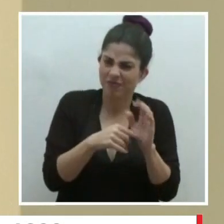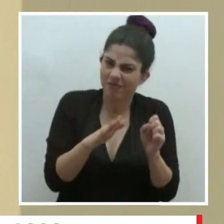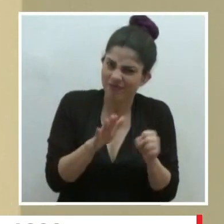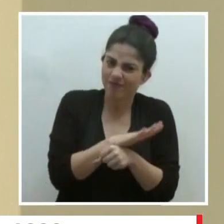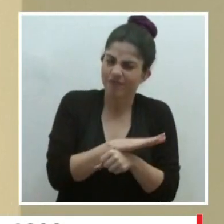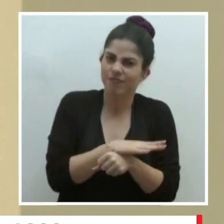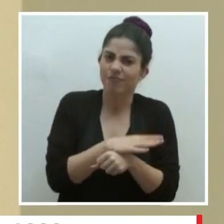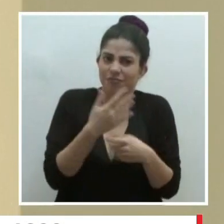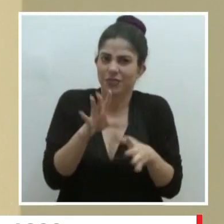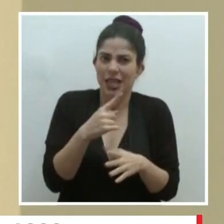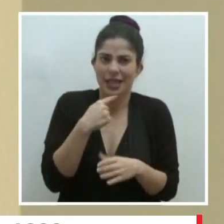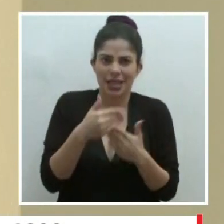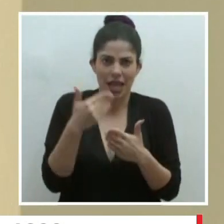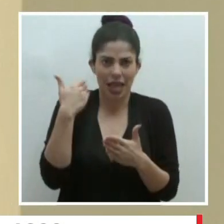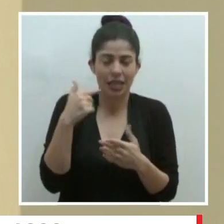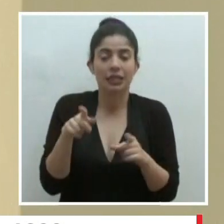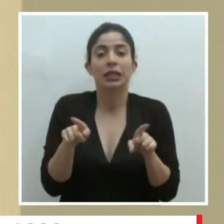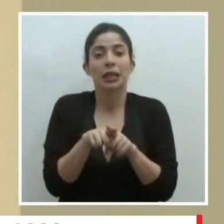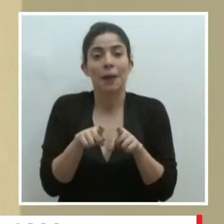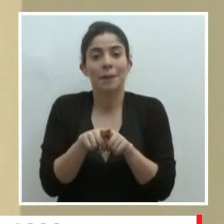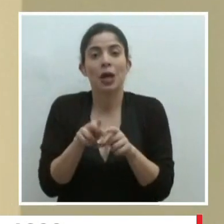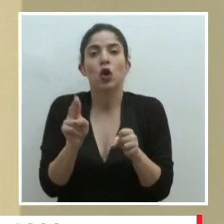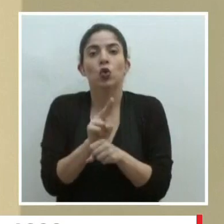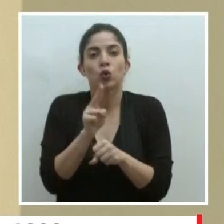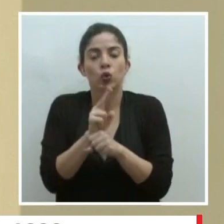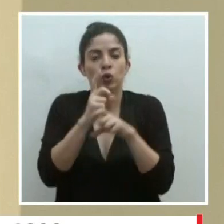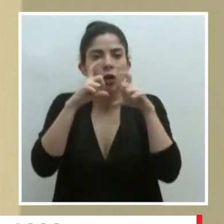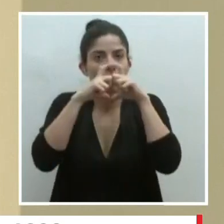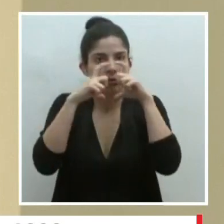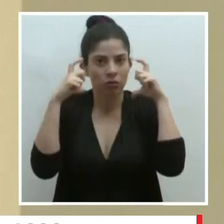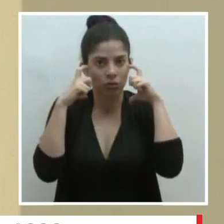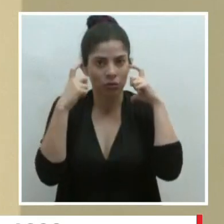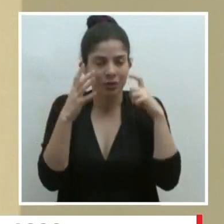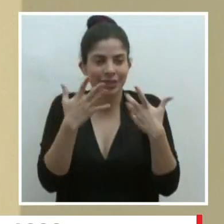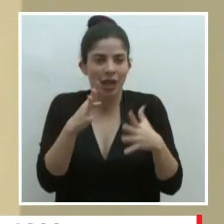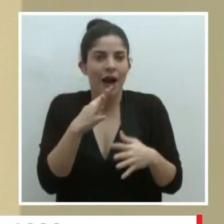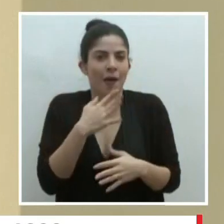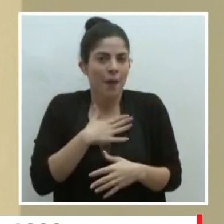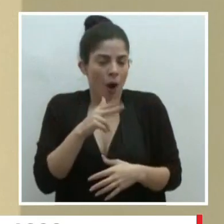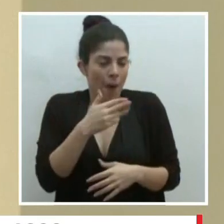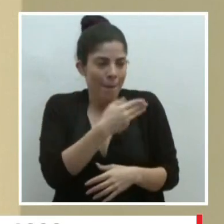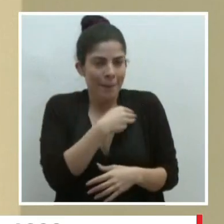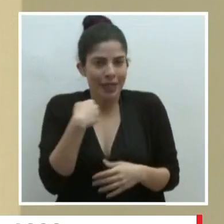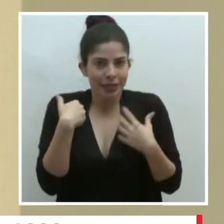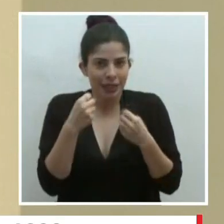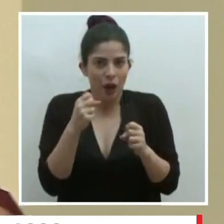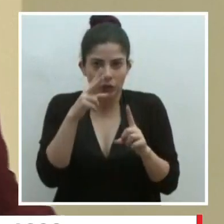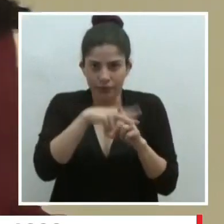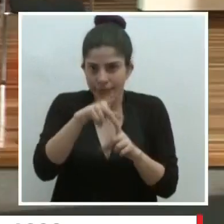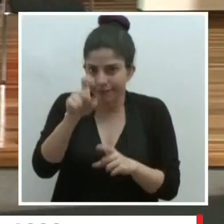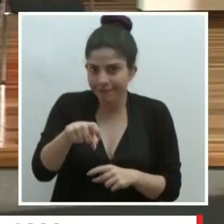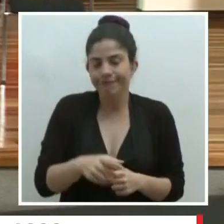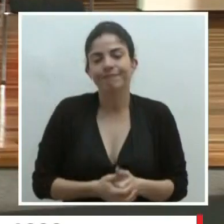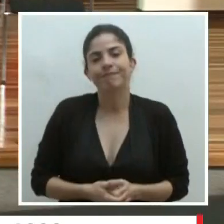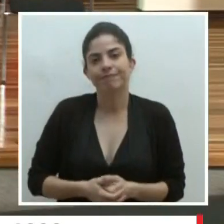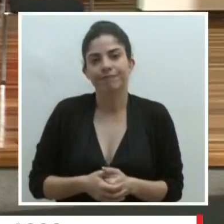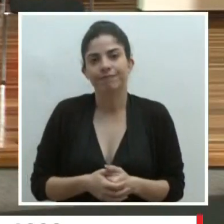sanitarios que se han mencionado, así como del uso de mascarilla al que se refería mi colega ministro de Salud.